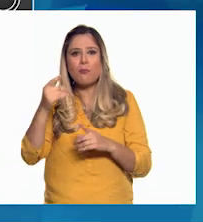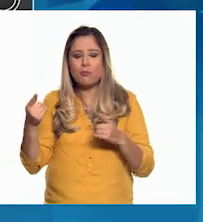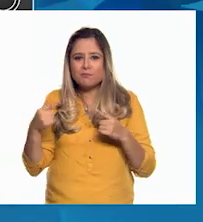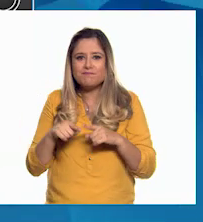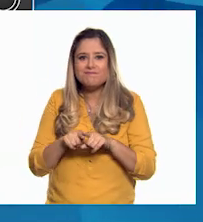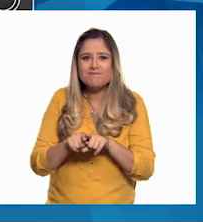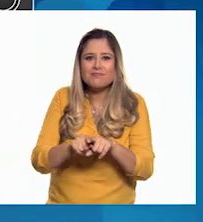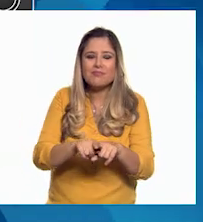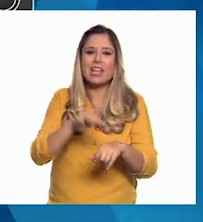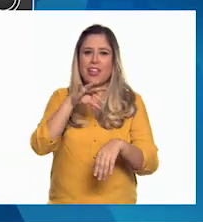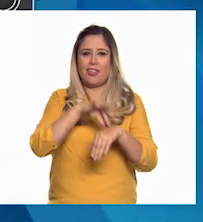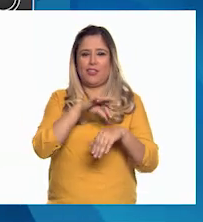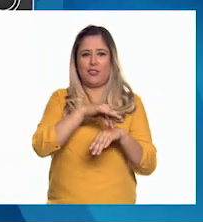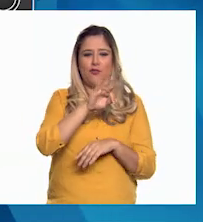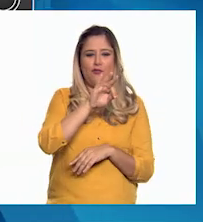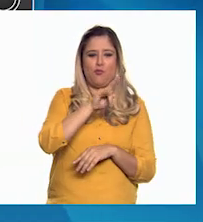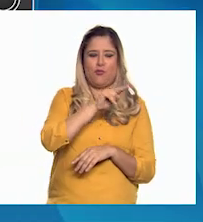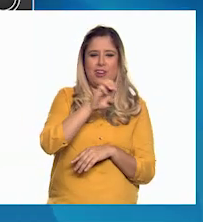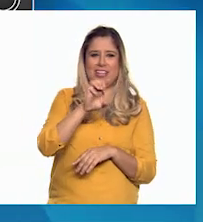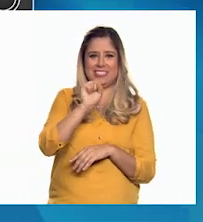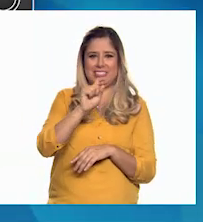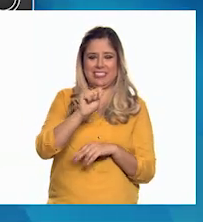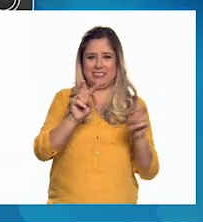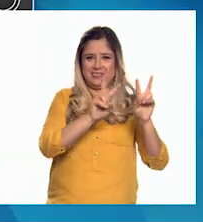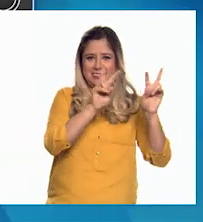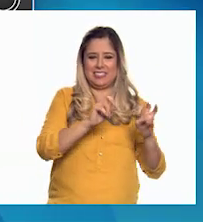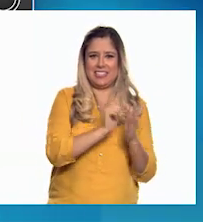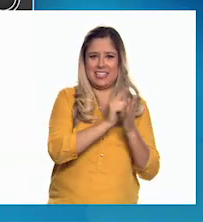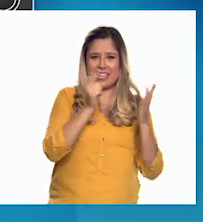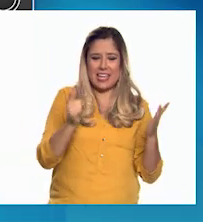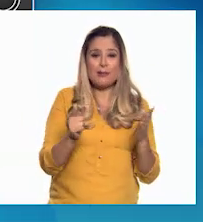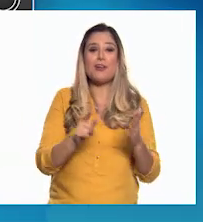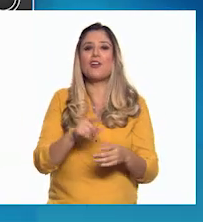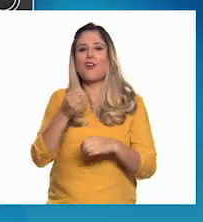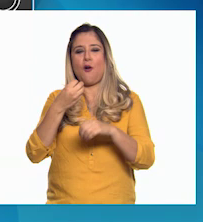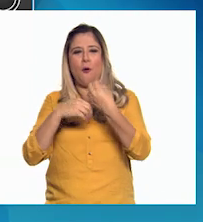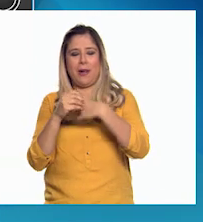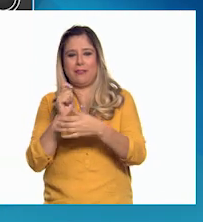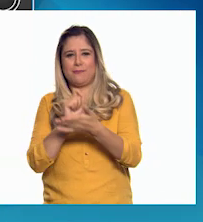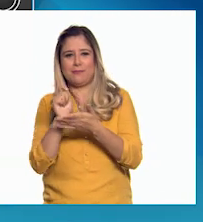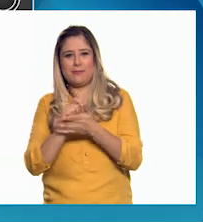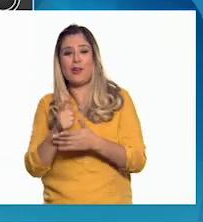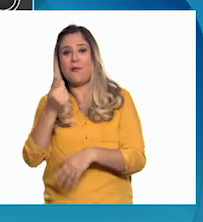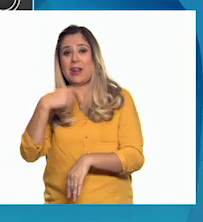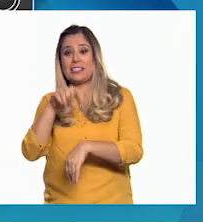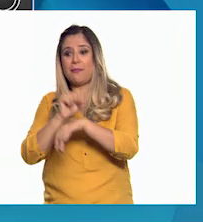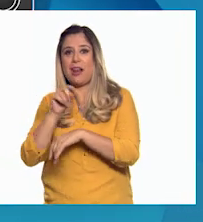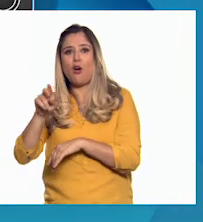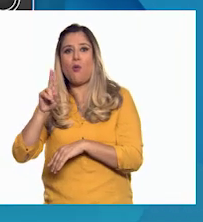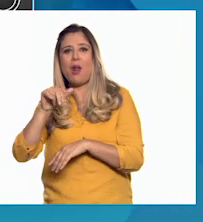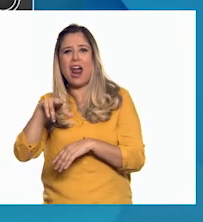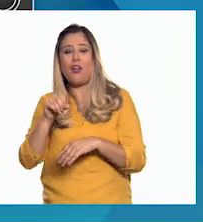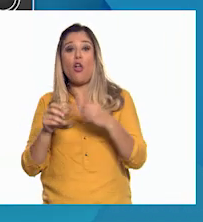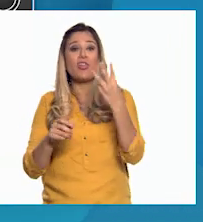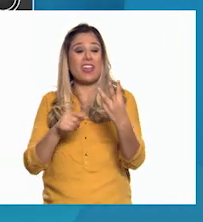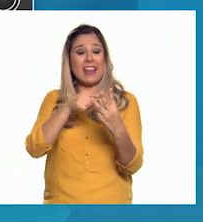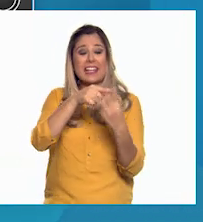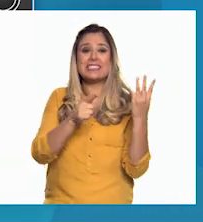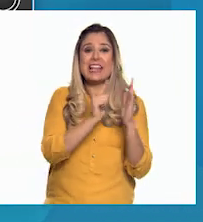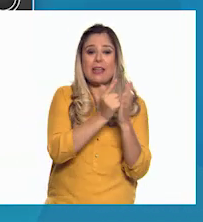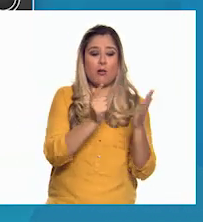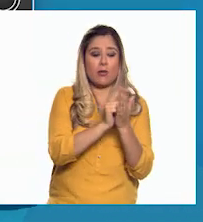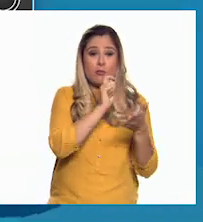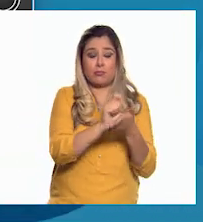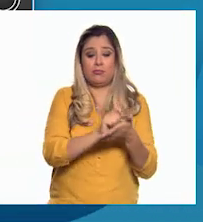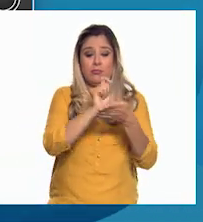La forma del doctor Funes, La peor señora del mundo y Una semana en Lugano. Quizá que son 3 de los libros que he